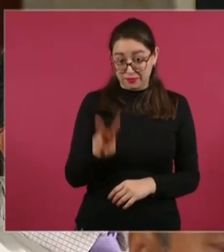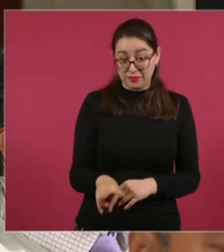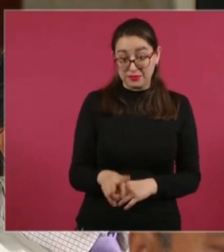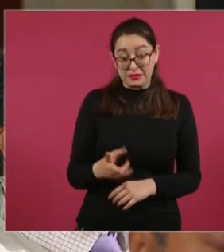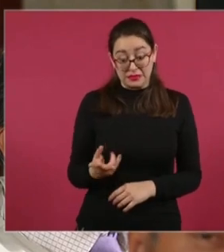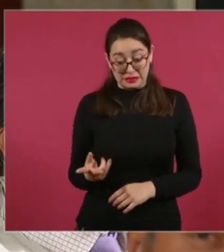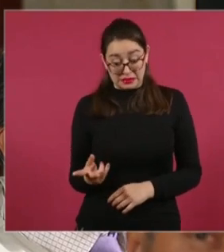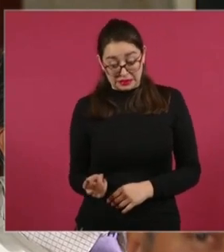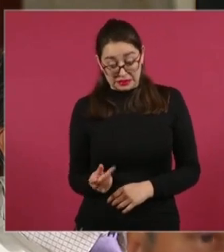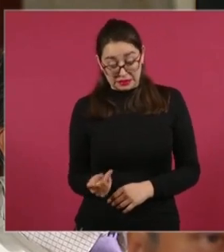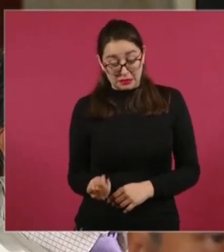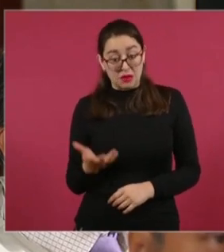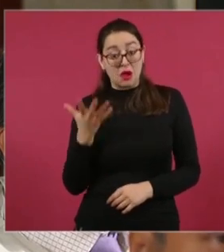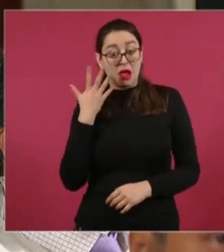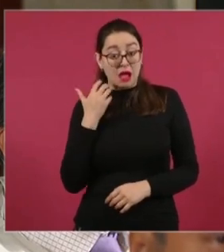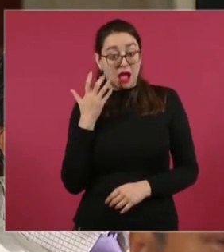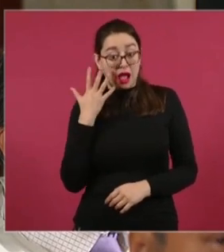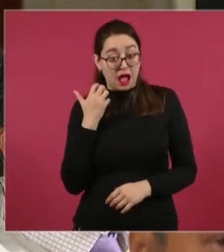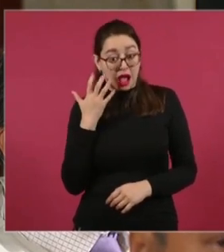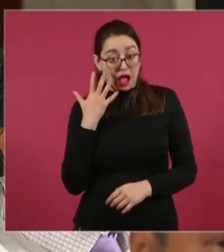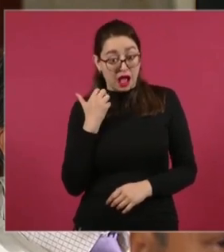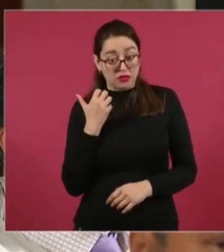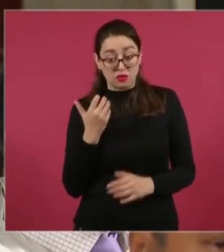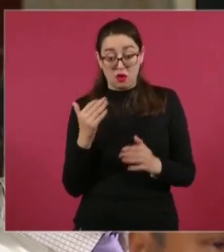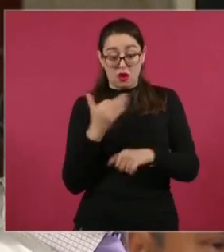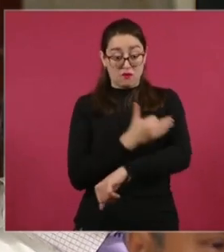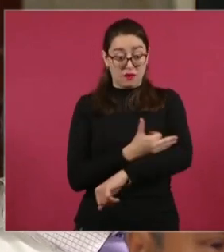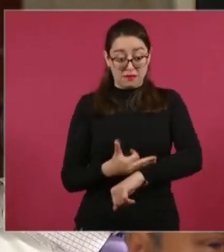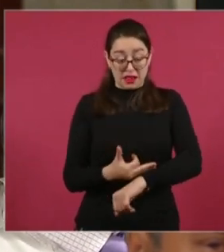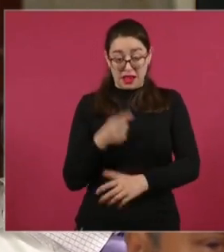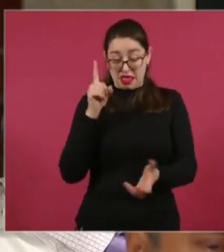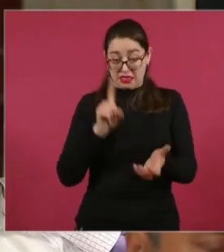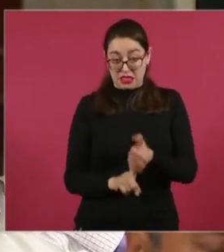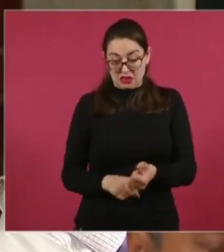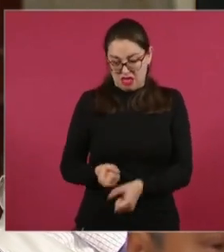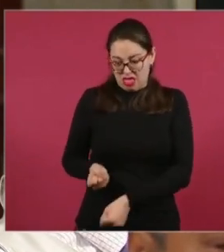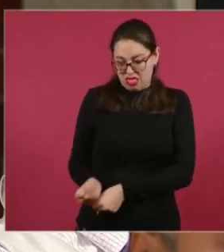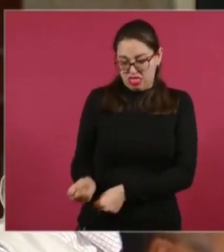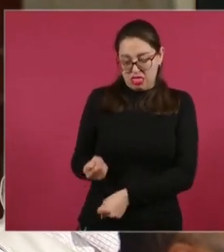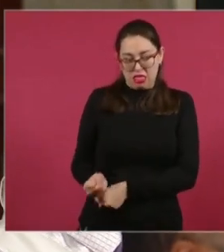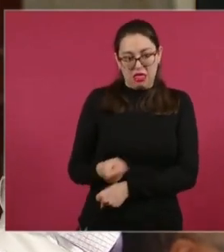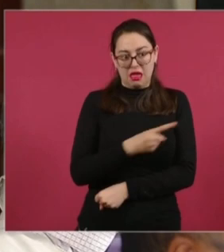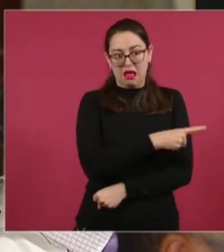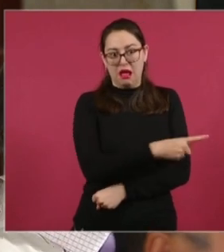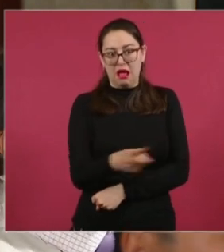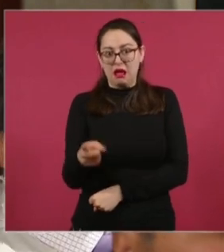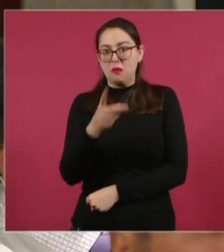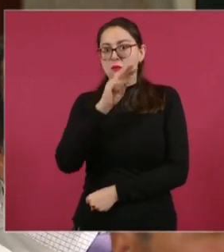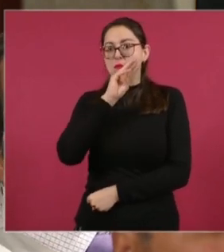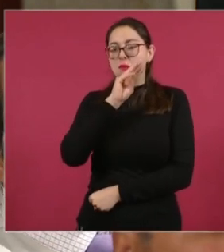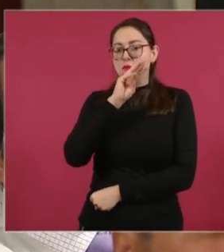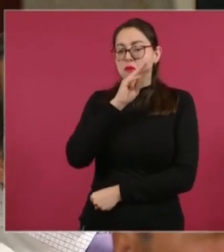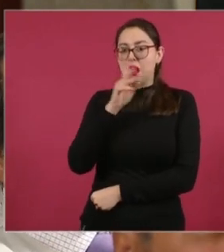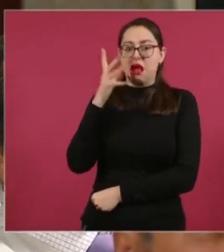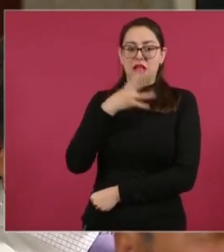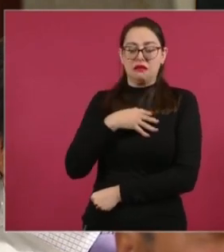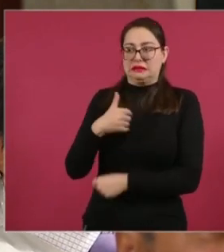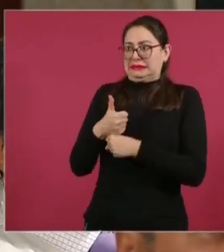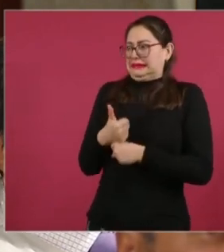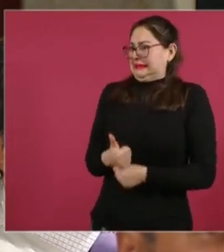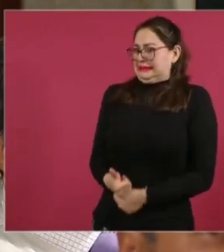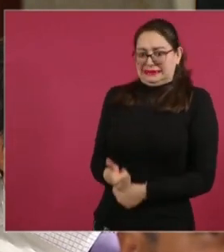figura del perro, del gato en la violencia intrafamiliar, sobre todo aquella ejercida contra las mujeres, asimismo mexicanas en Japón, le